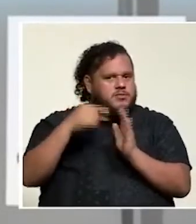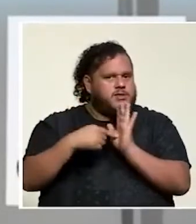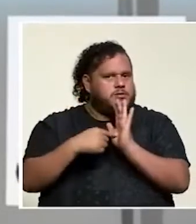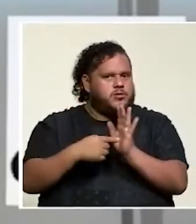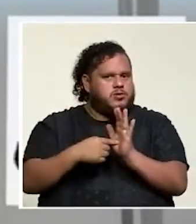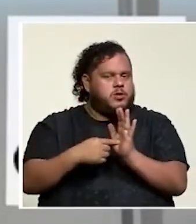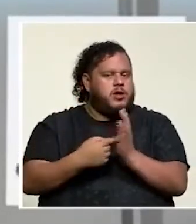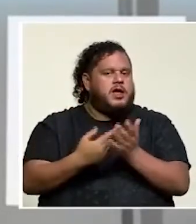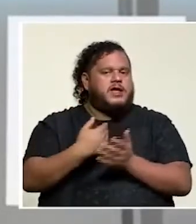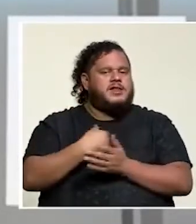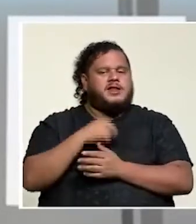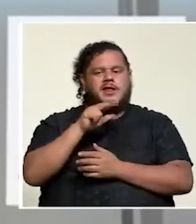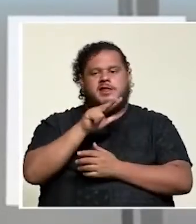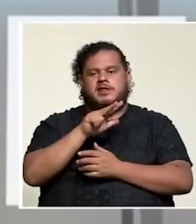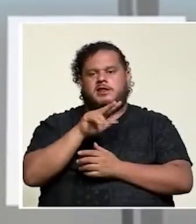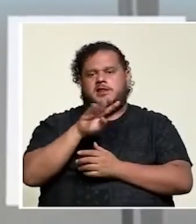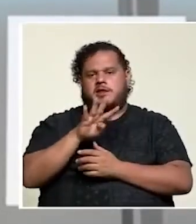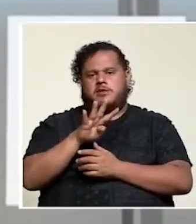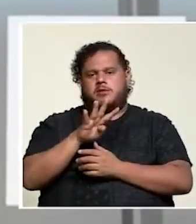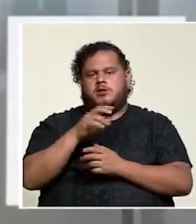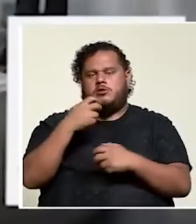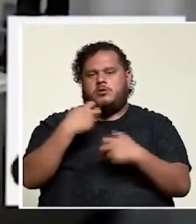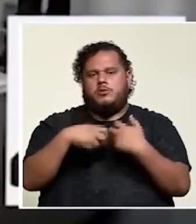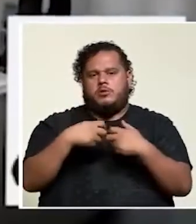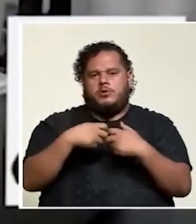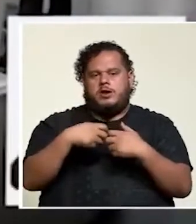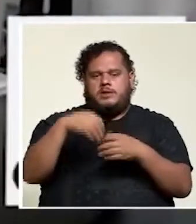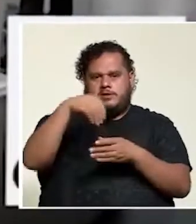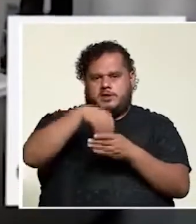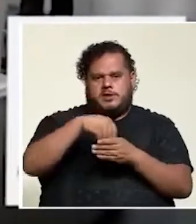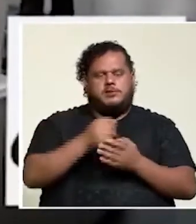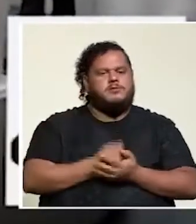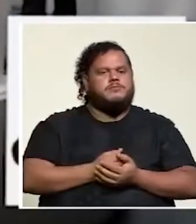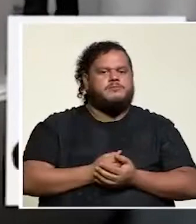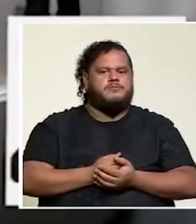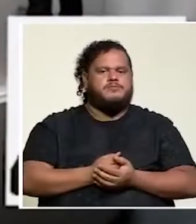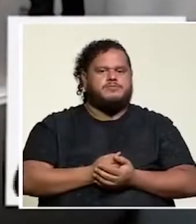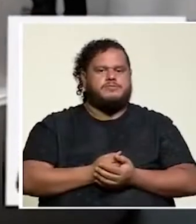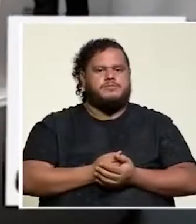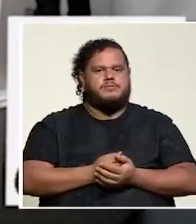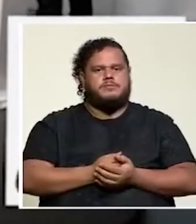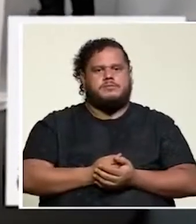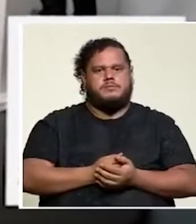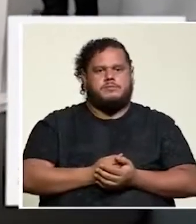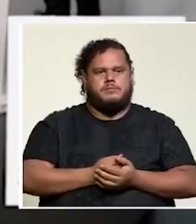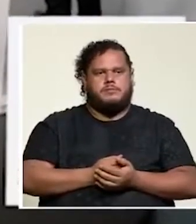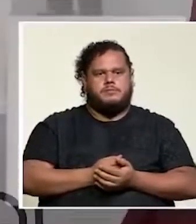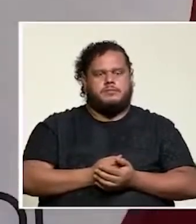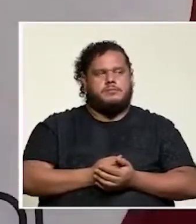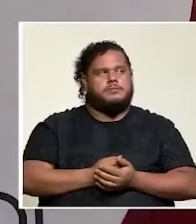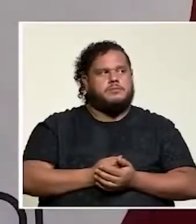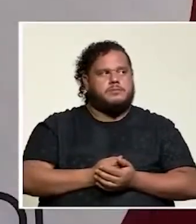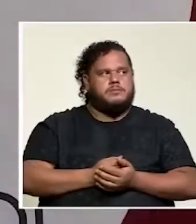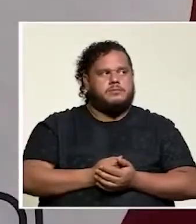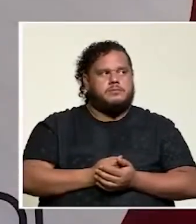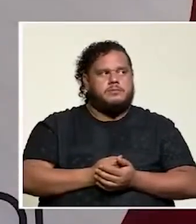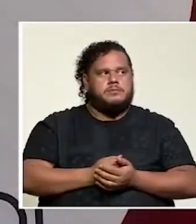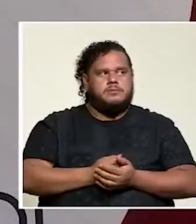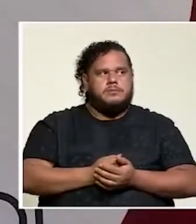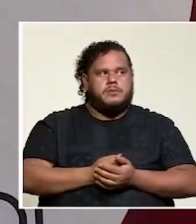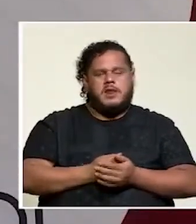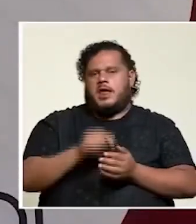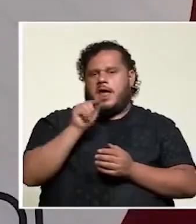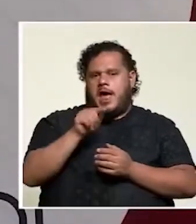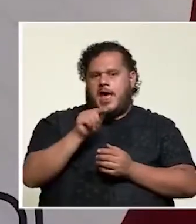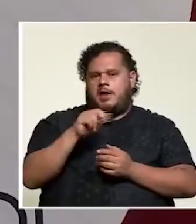que tenía 34 problemas internos. Aquí